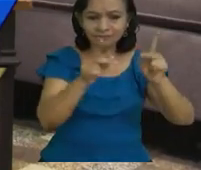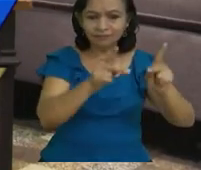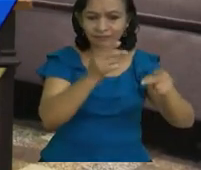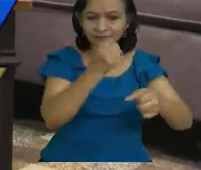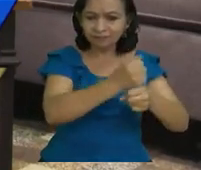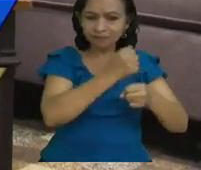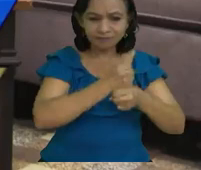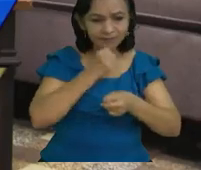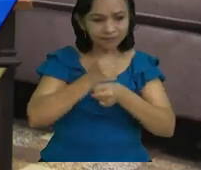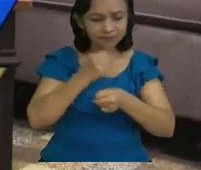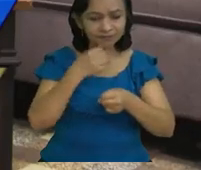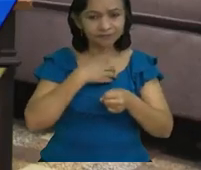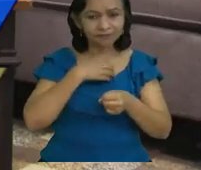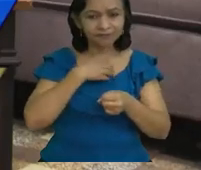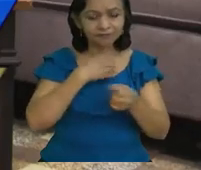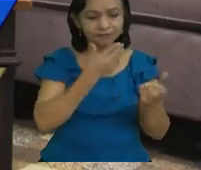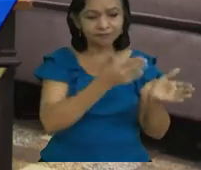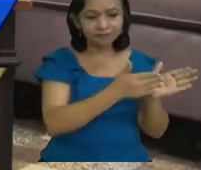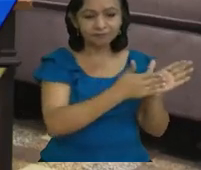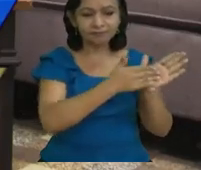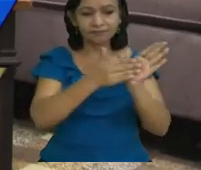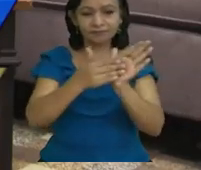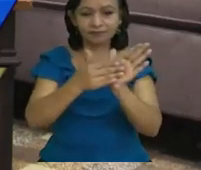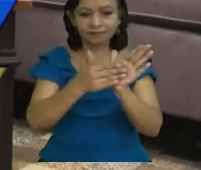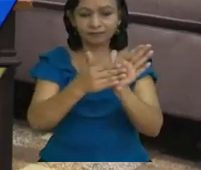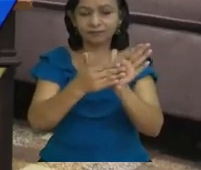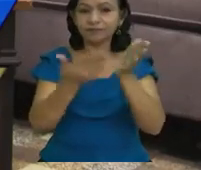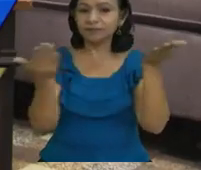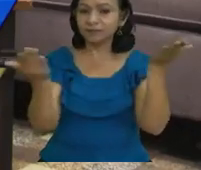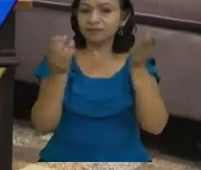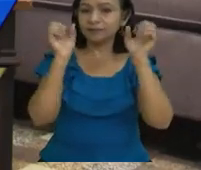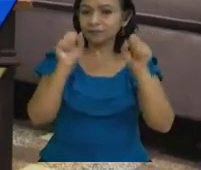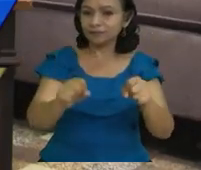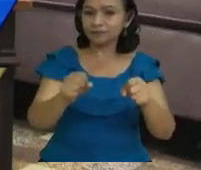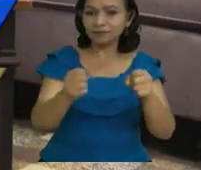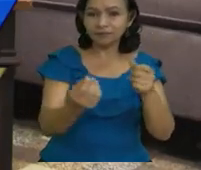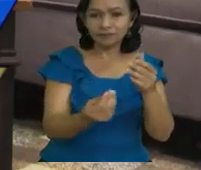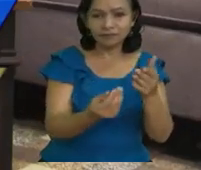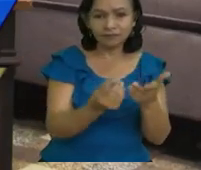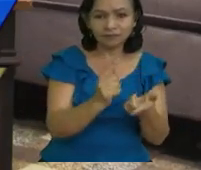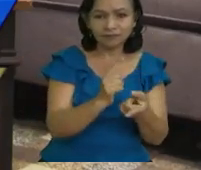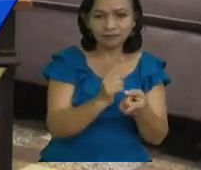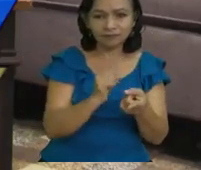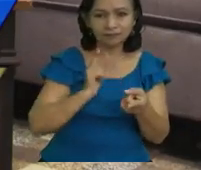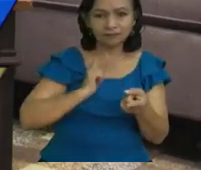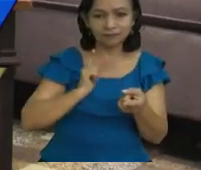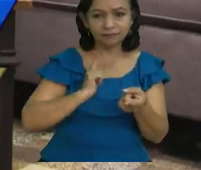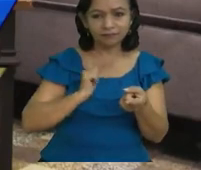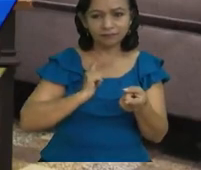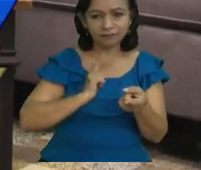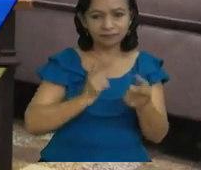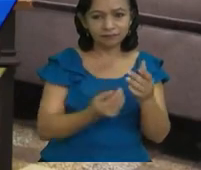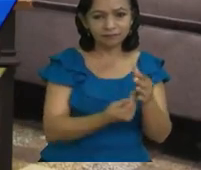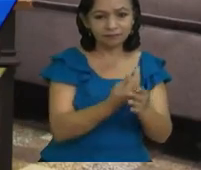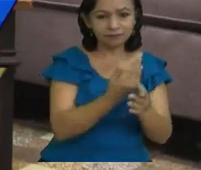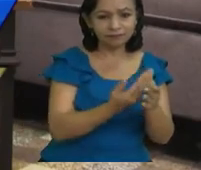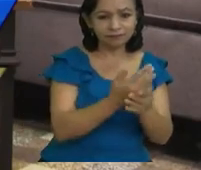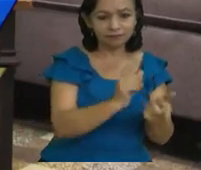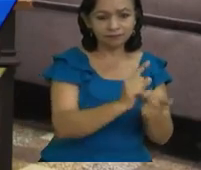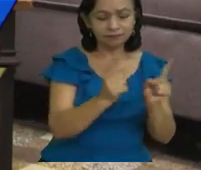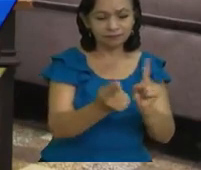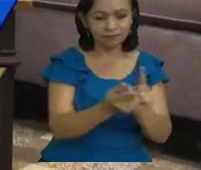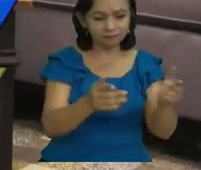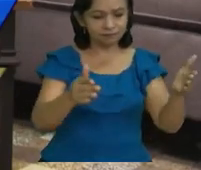productores, que nos muestran la capacidad que tiene el productor de, con lo que tiene en su unidad de producción, transformar y